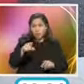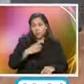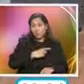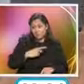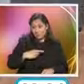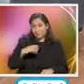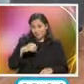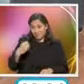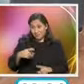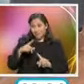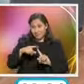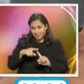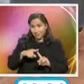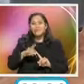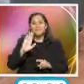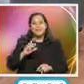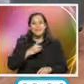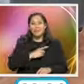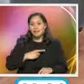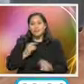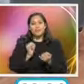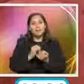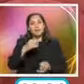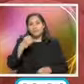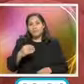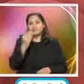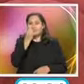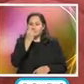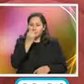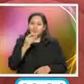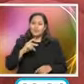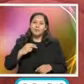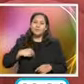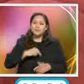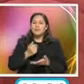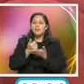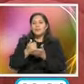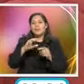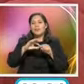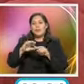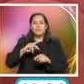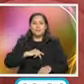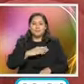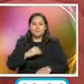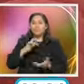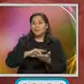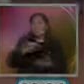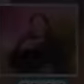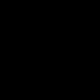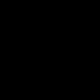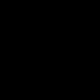tarea, tienes que comer. Estamos educando y somos guías en esta etapa de la vida de nuestros hijos. Gracias, Maribel. Gracias a ti. Un placer estar aquí contigo.